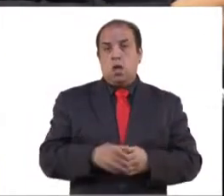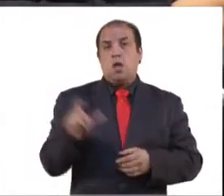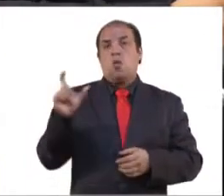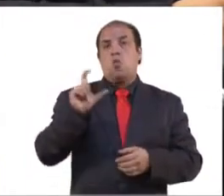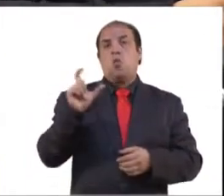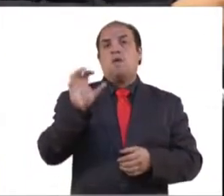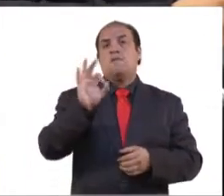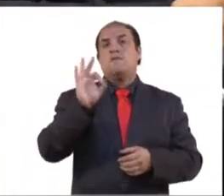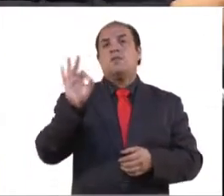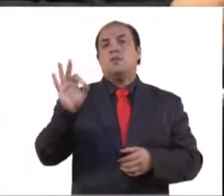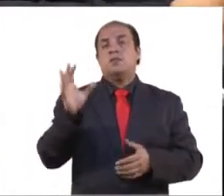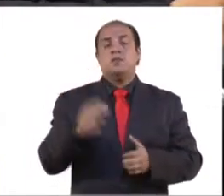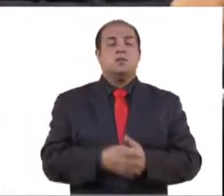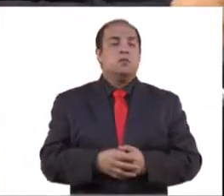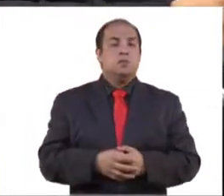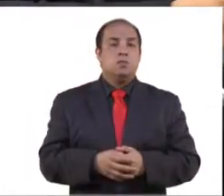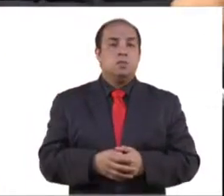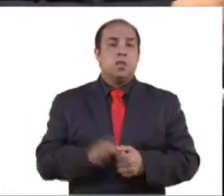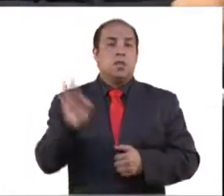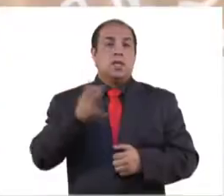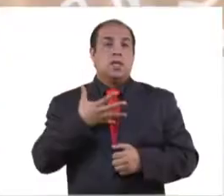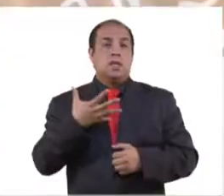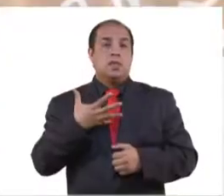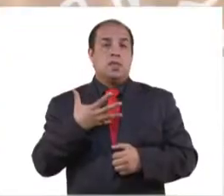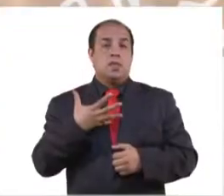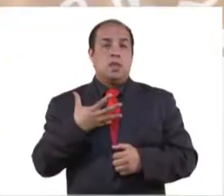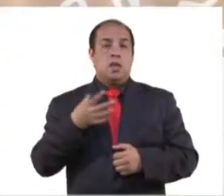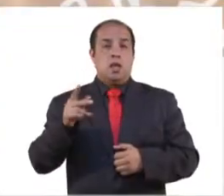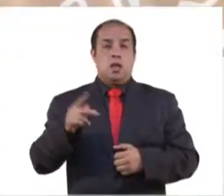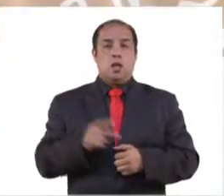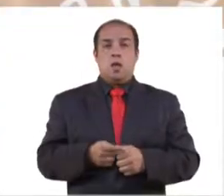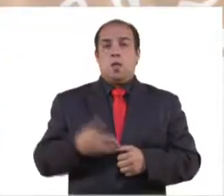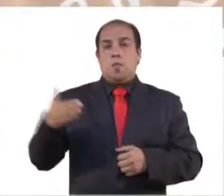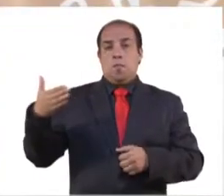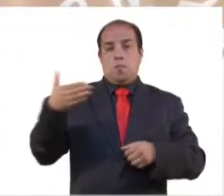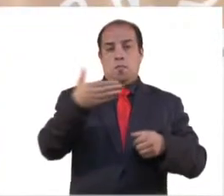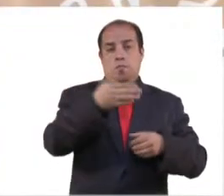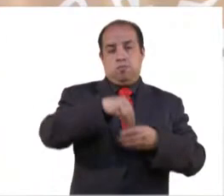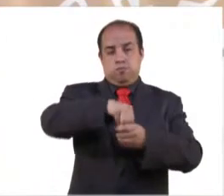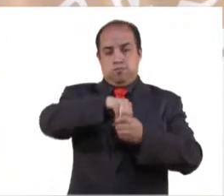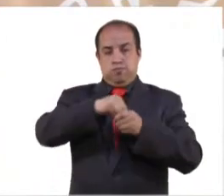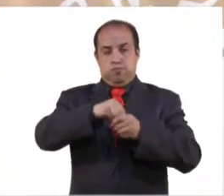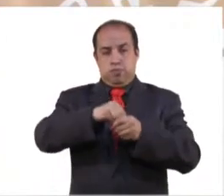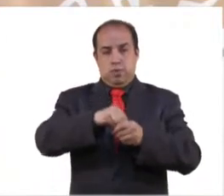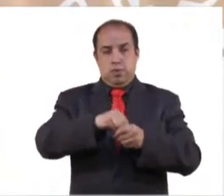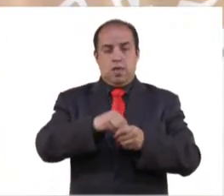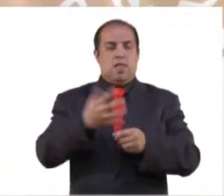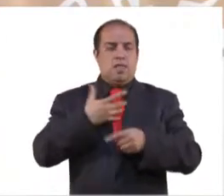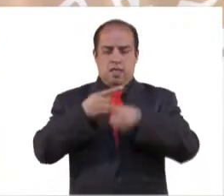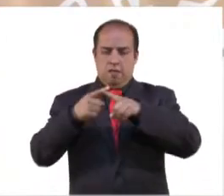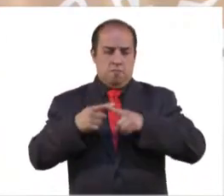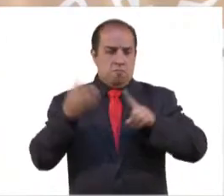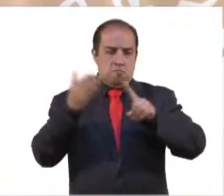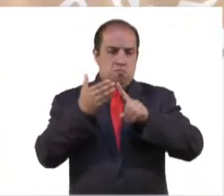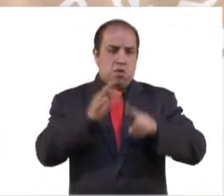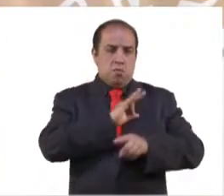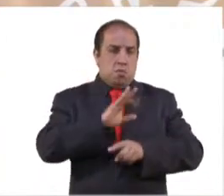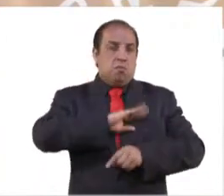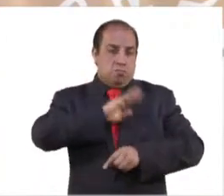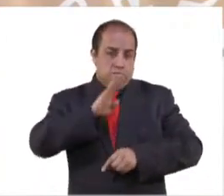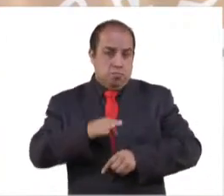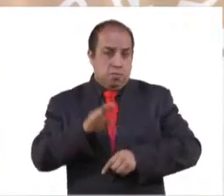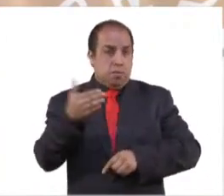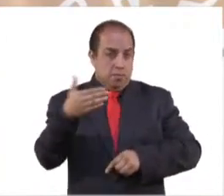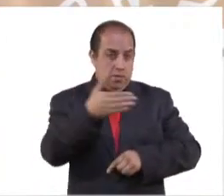periodo, pero no. Puede ser también que una sobrepoblación, es decir, hay varios factores que pudieran haber ocasionado. Entonces, mejor